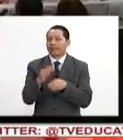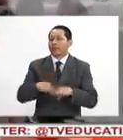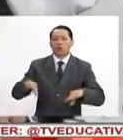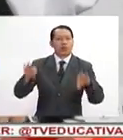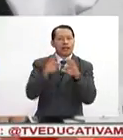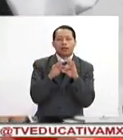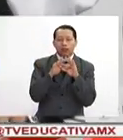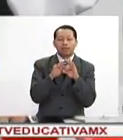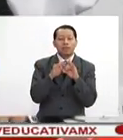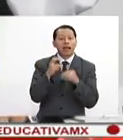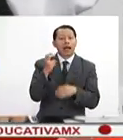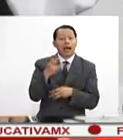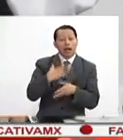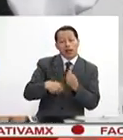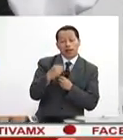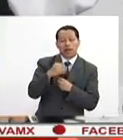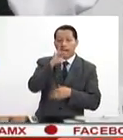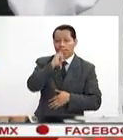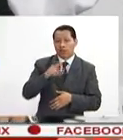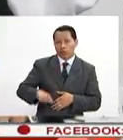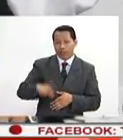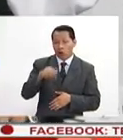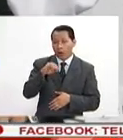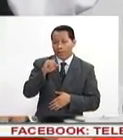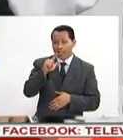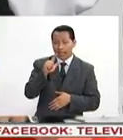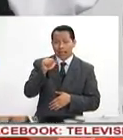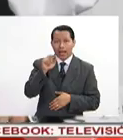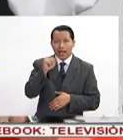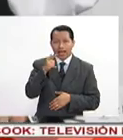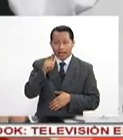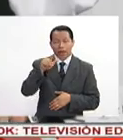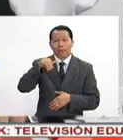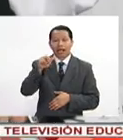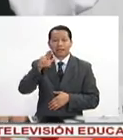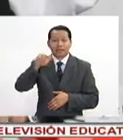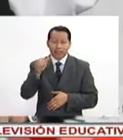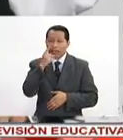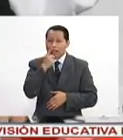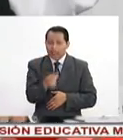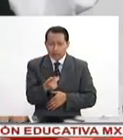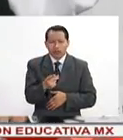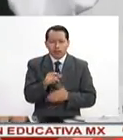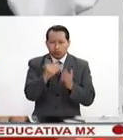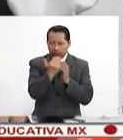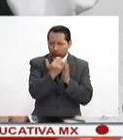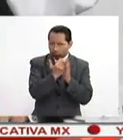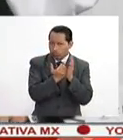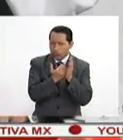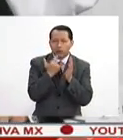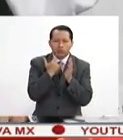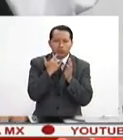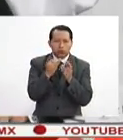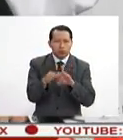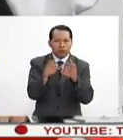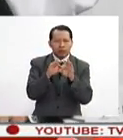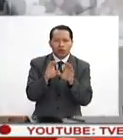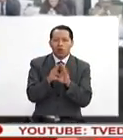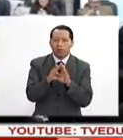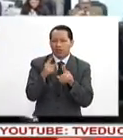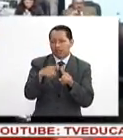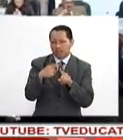relevancia. Por su parte, el jefe de gobierno, Miguel Ángel Mancera, advirtió que la agenda es un esfuerzo importante que trasciende los